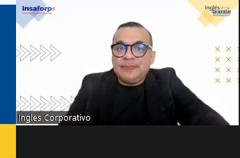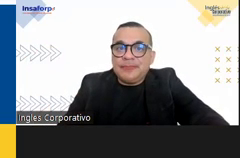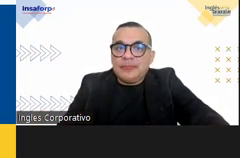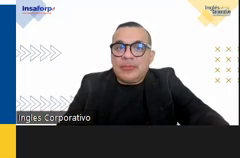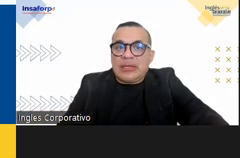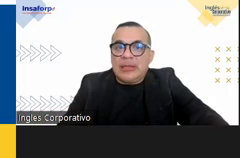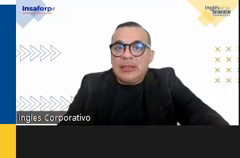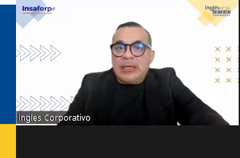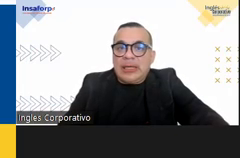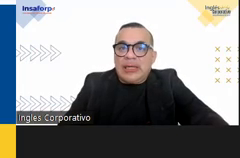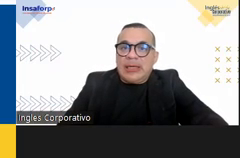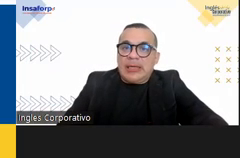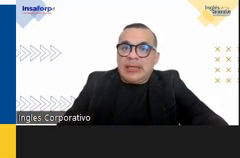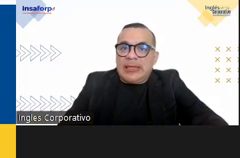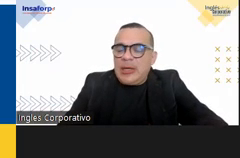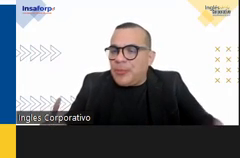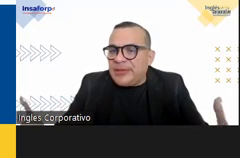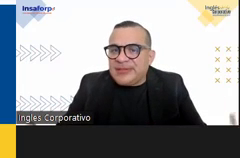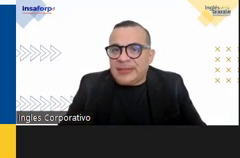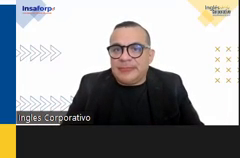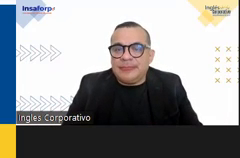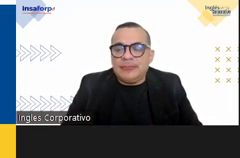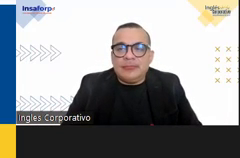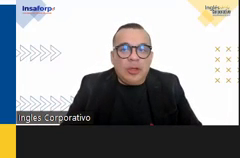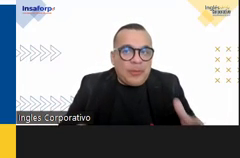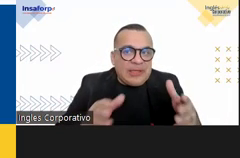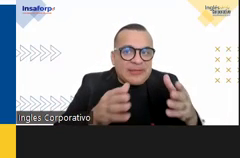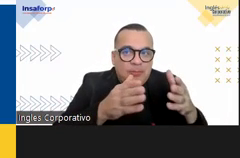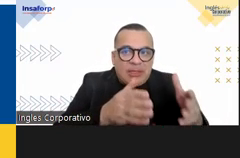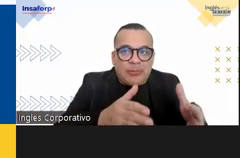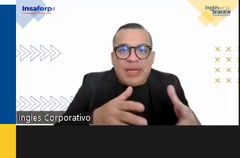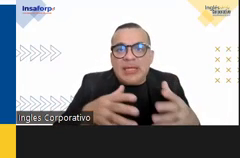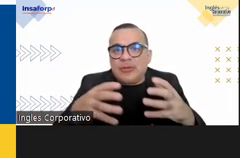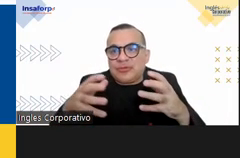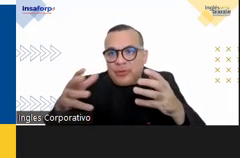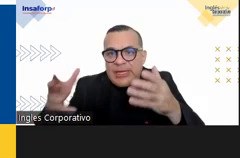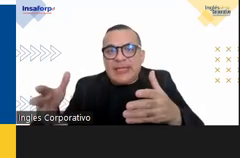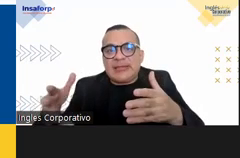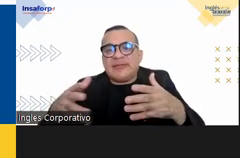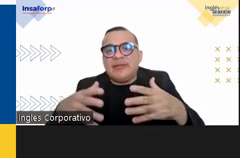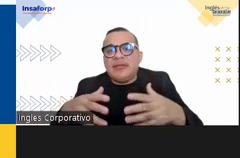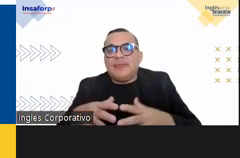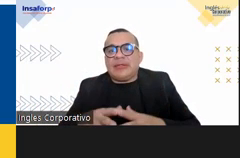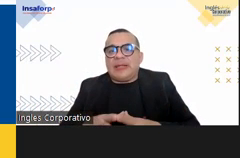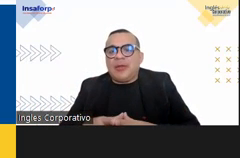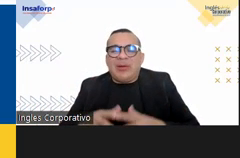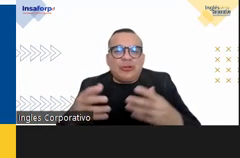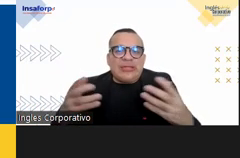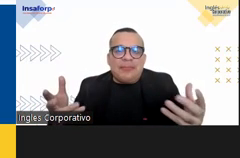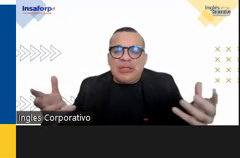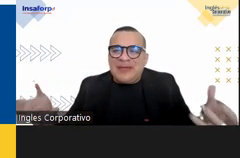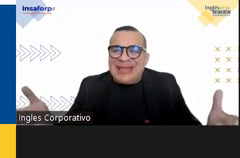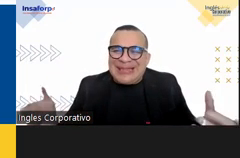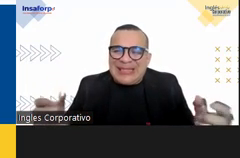recuerda, ¿verdad? ¿Quién lo puede hacer? Pueden hacer los mandos medios, los gerentes, ¿verdad?